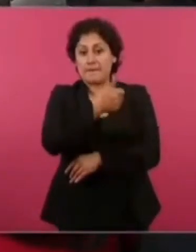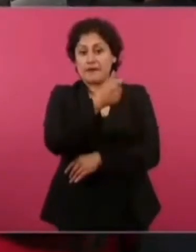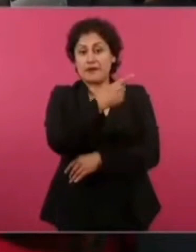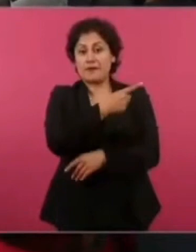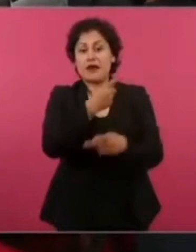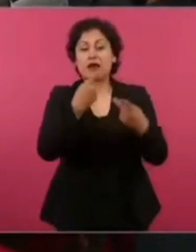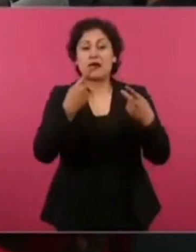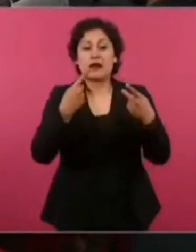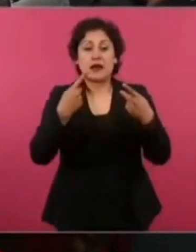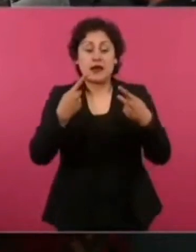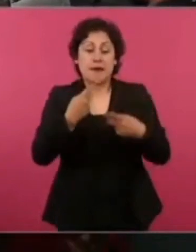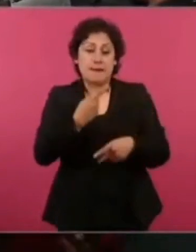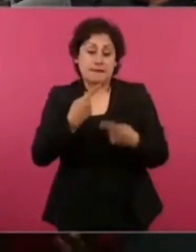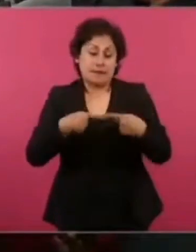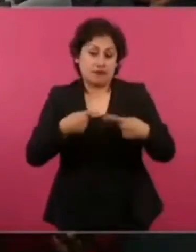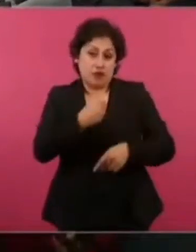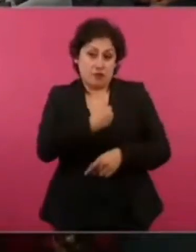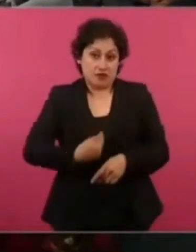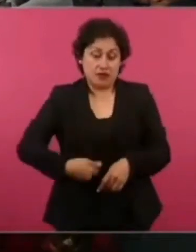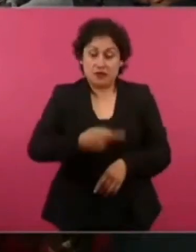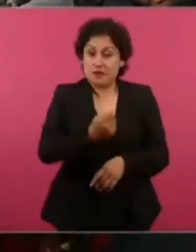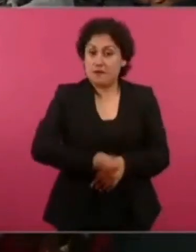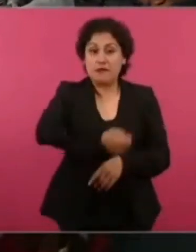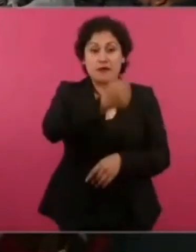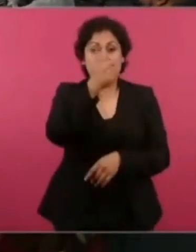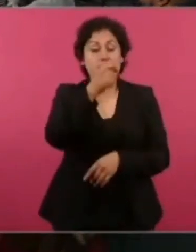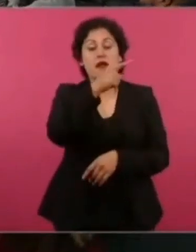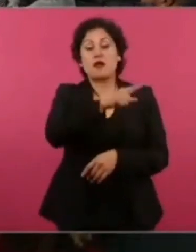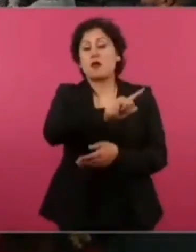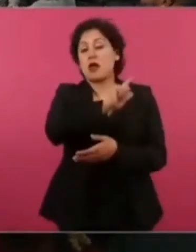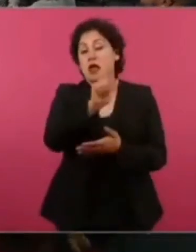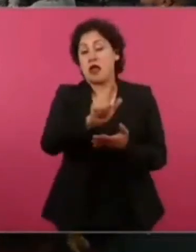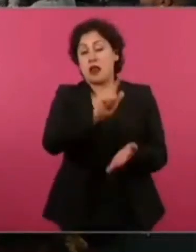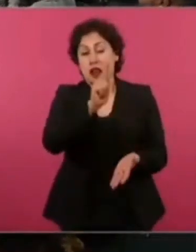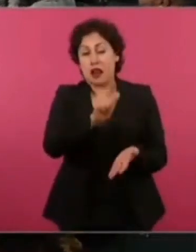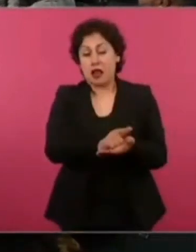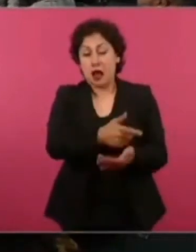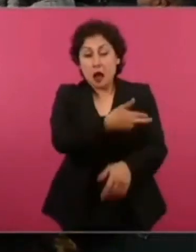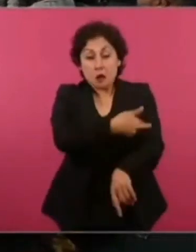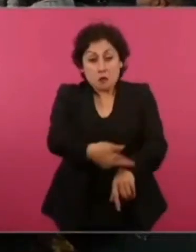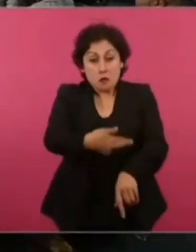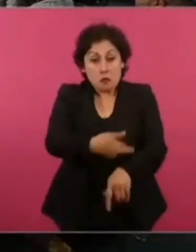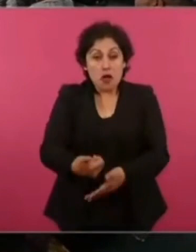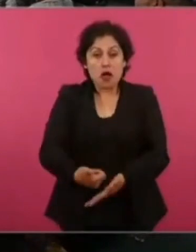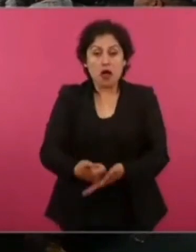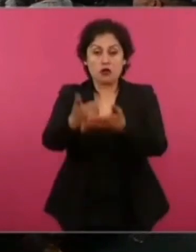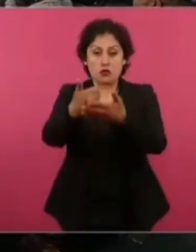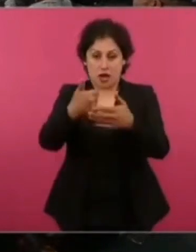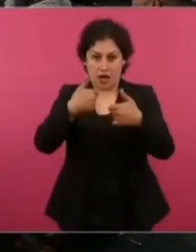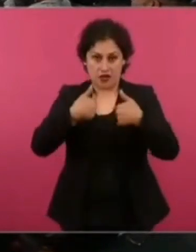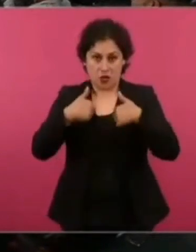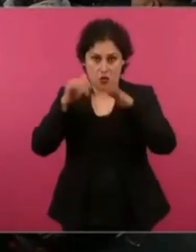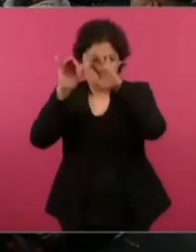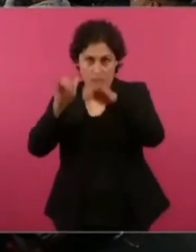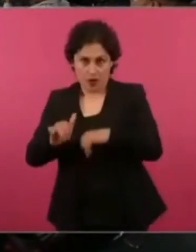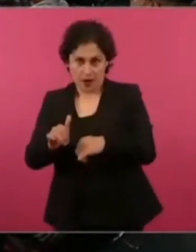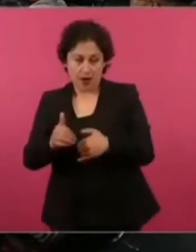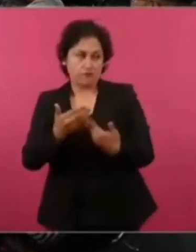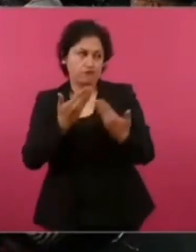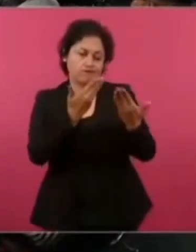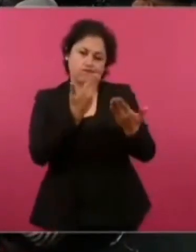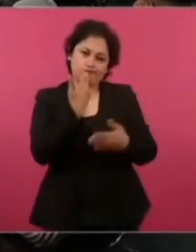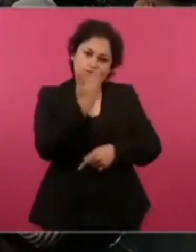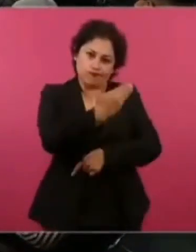que llevó a cabo esta medida, y se lo reconozco en la carta. Y